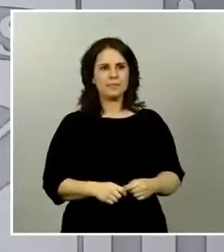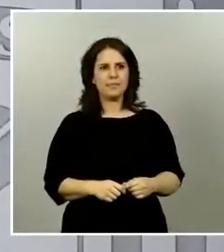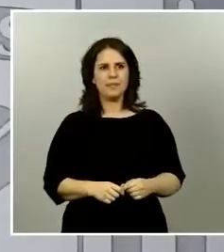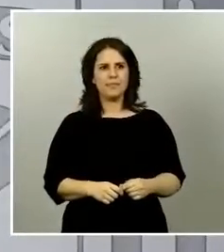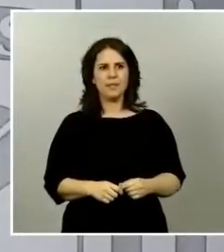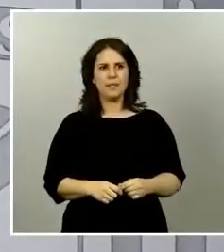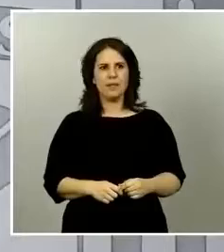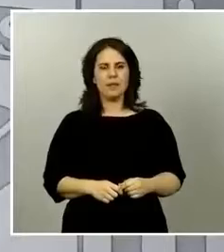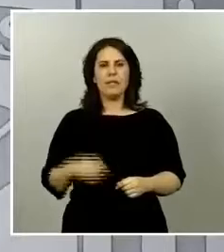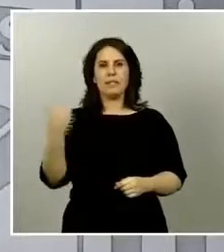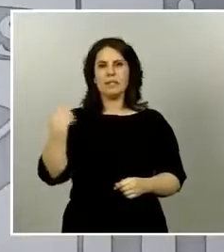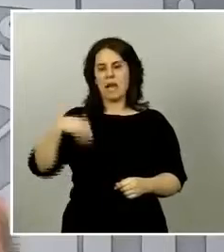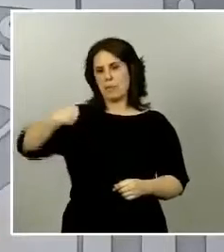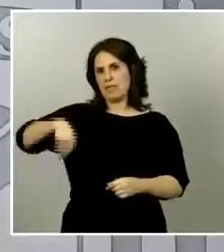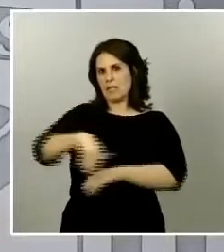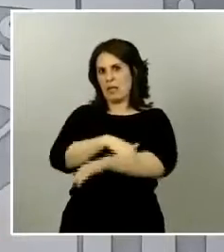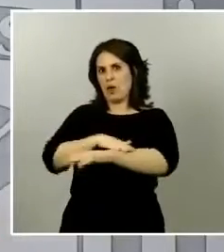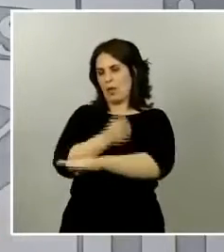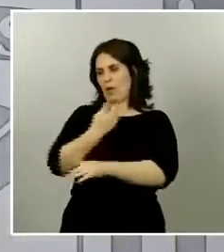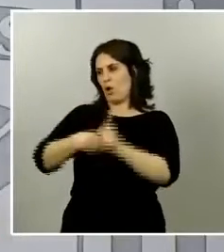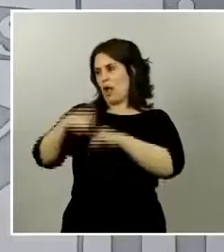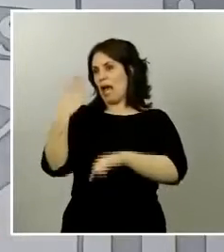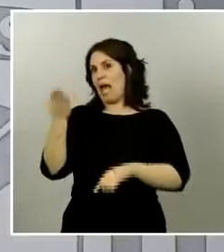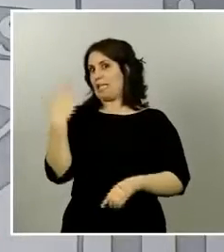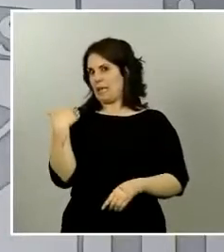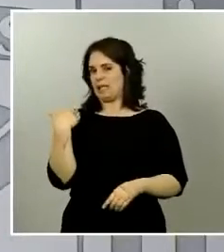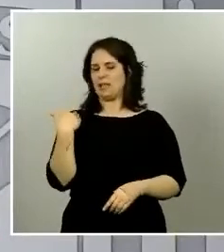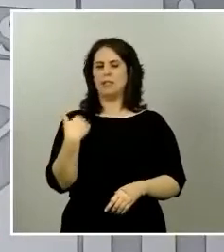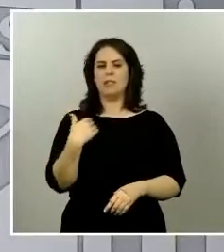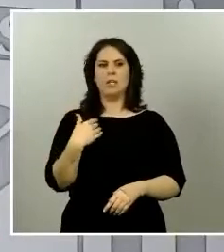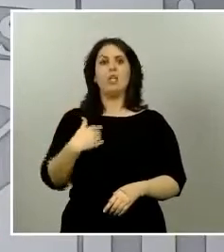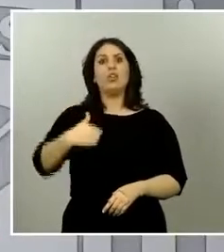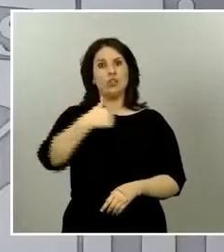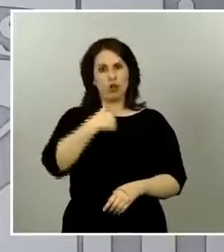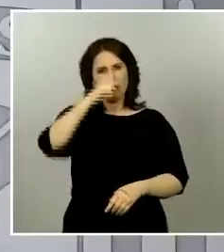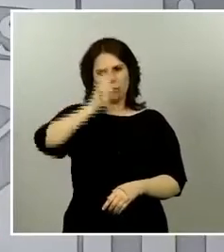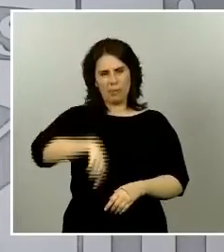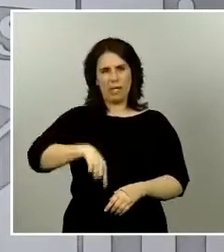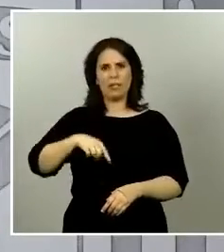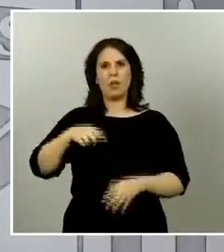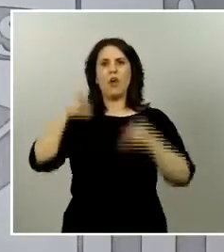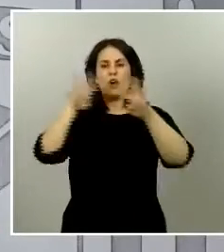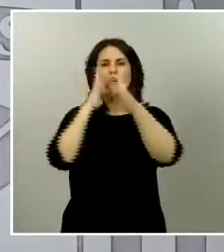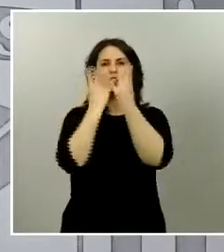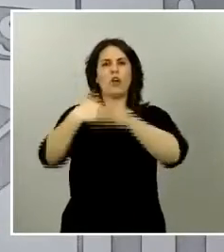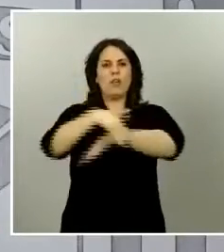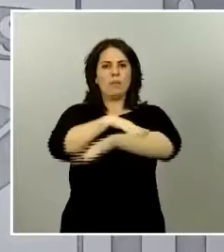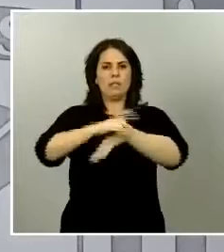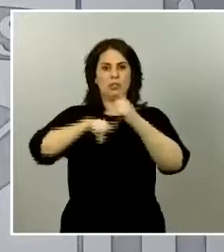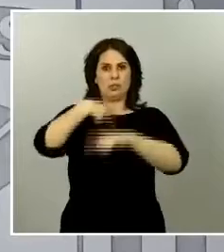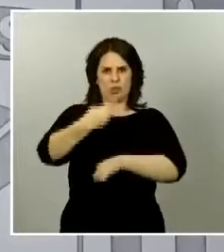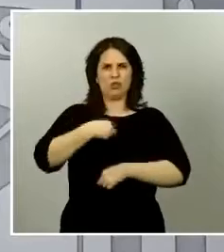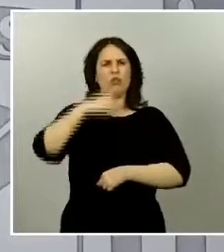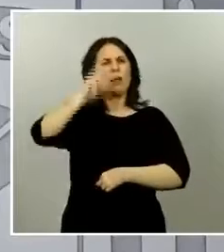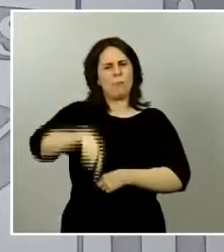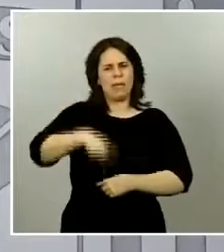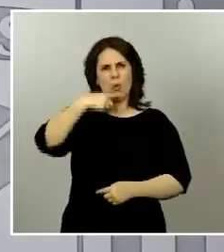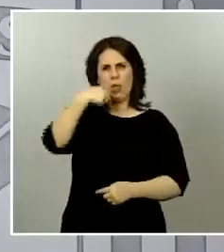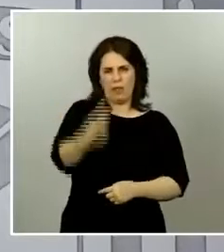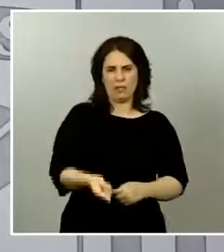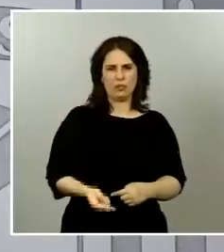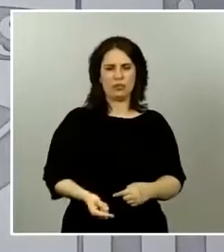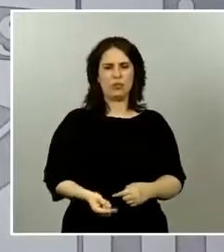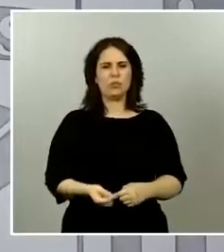los ciudadanos. Y las cuestiones, ya lo explicamos tanto el presidente del Gobierno en el día de ayer y yo incluso en la rueda de